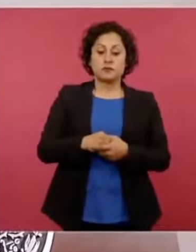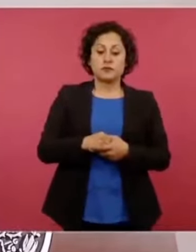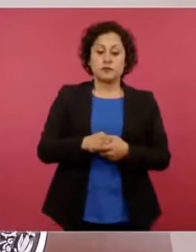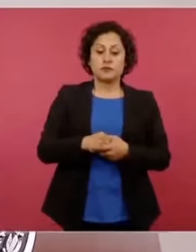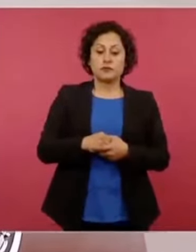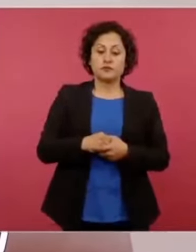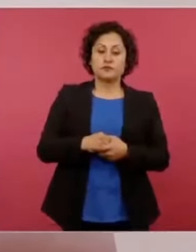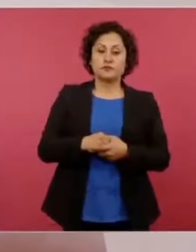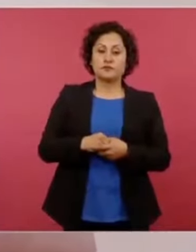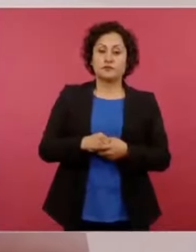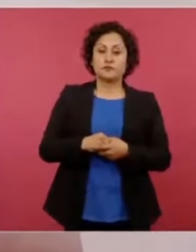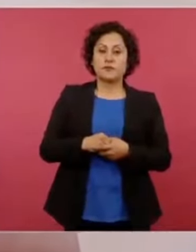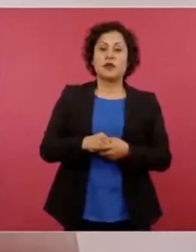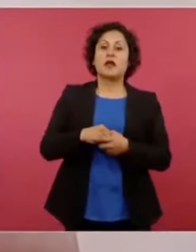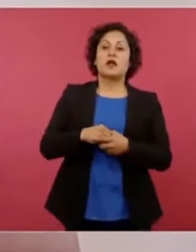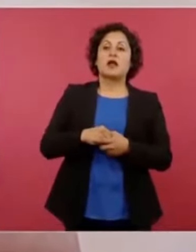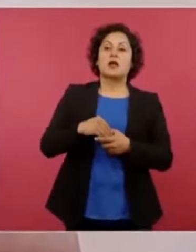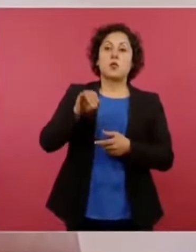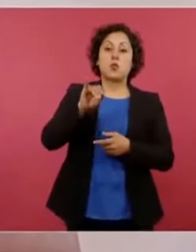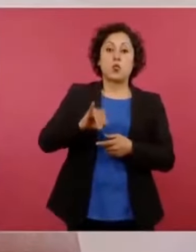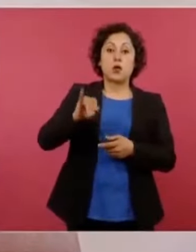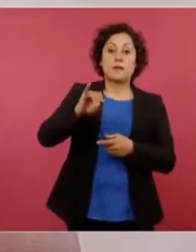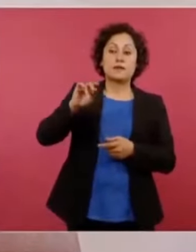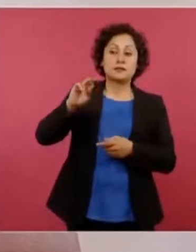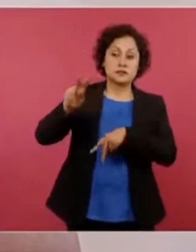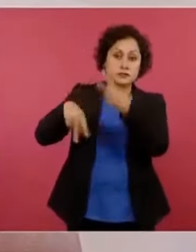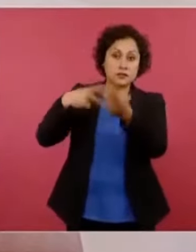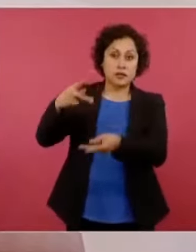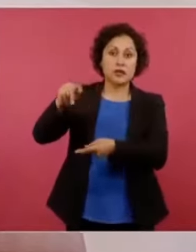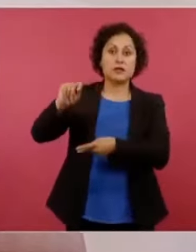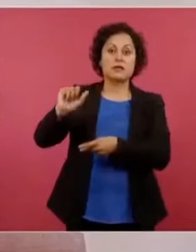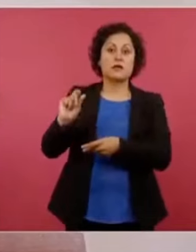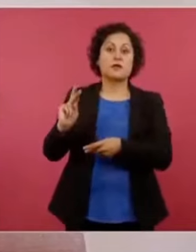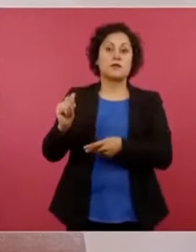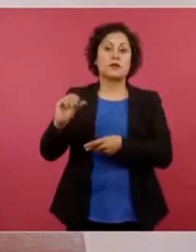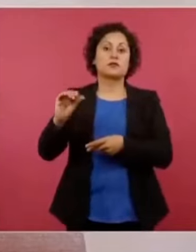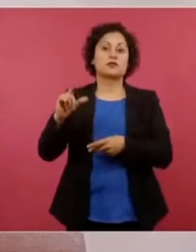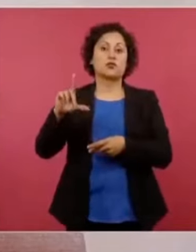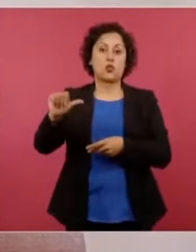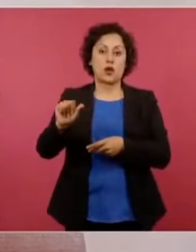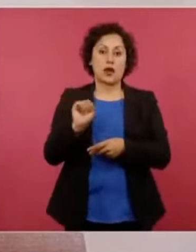Vamos a viajar a Tapachula, jueves próximo,